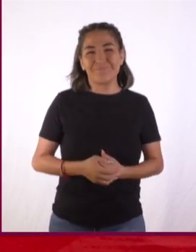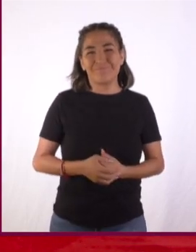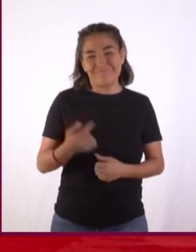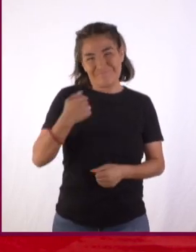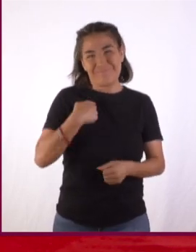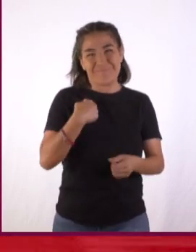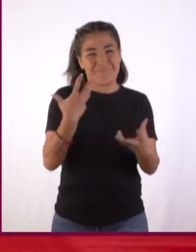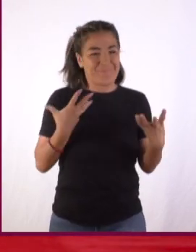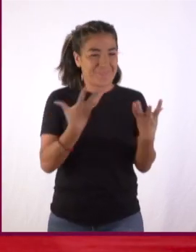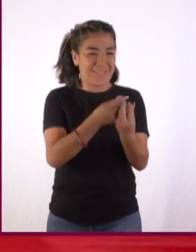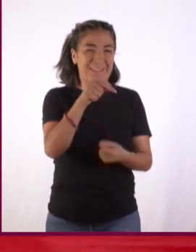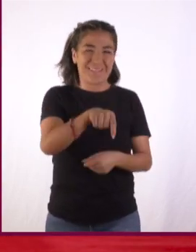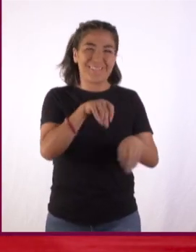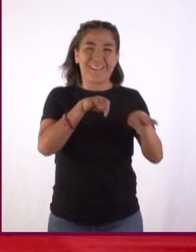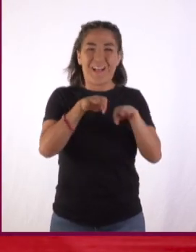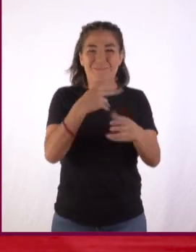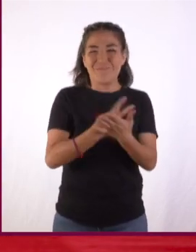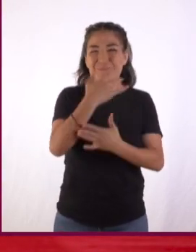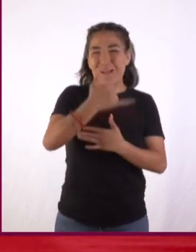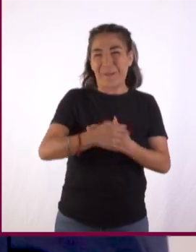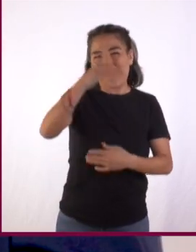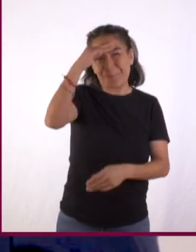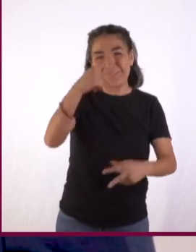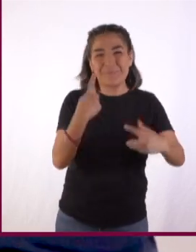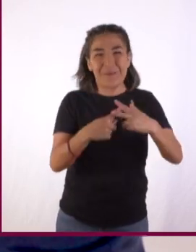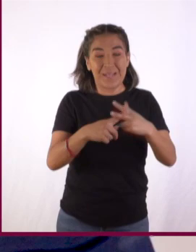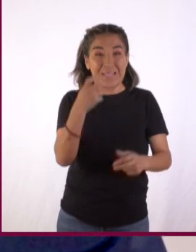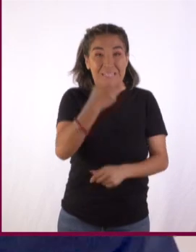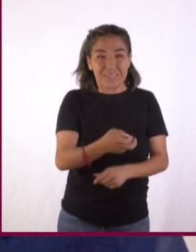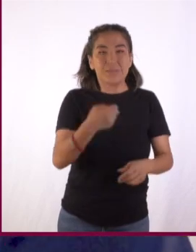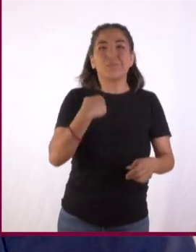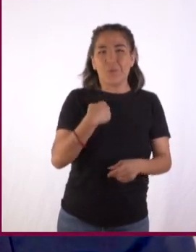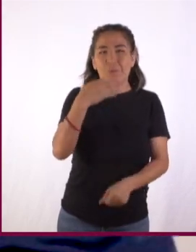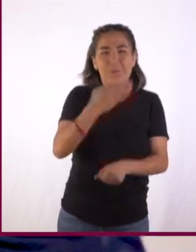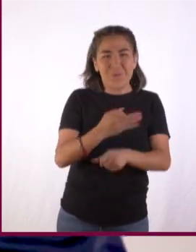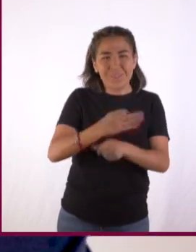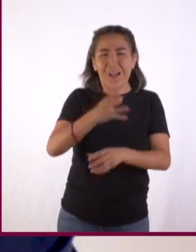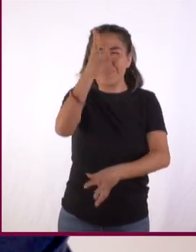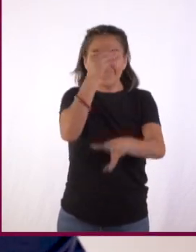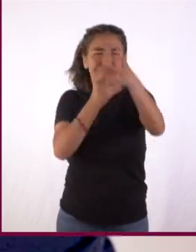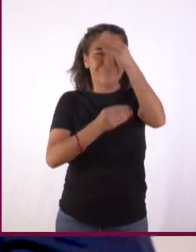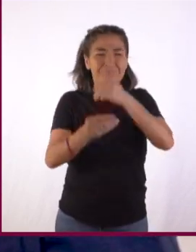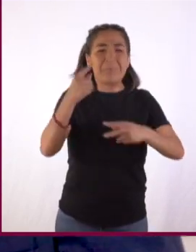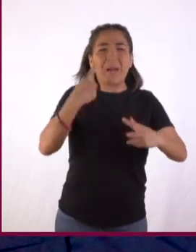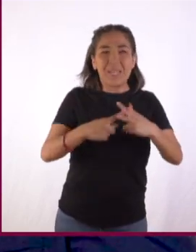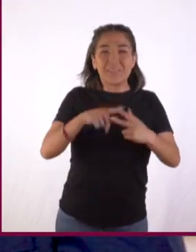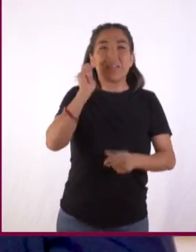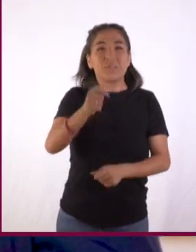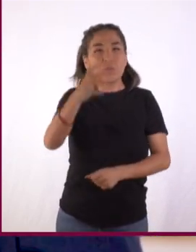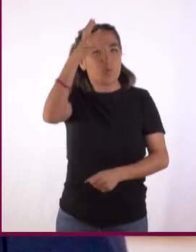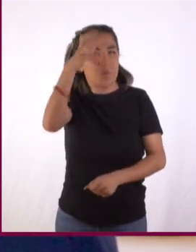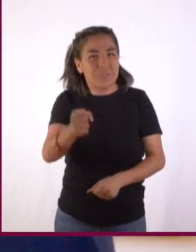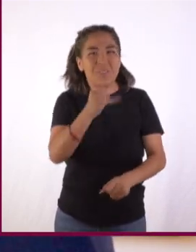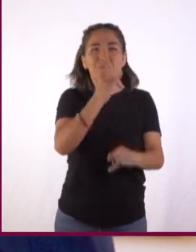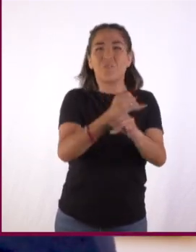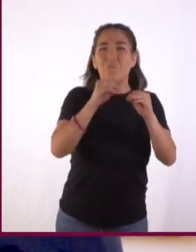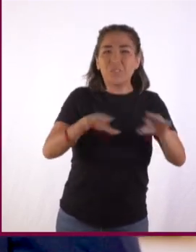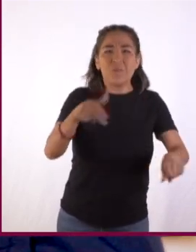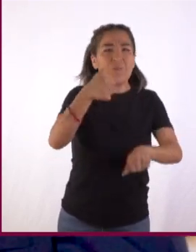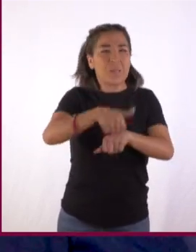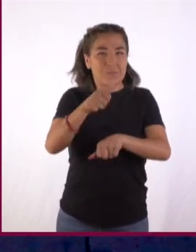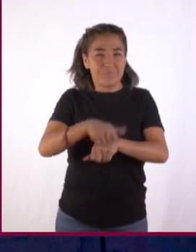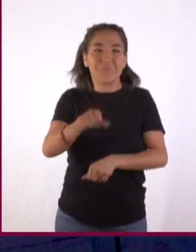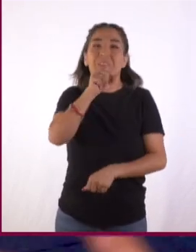Pues formar parte de pensamiento matemático, por supuesto. No me cabe duda que lo que ahora sé de matemáticas no solo es en términos de conceptos y